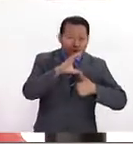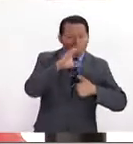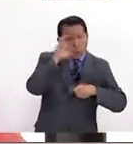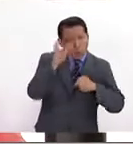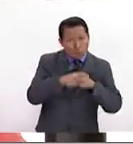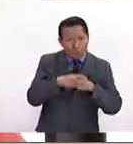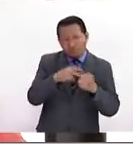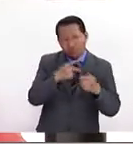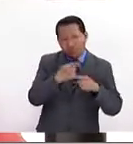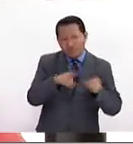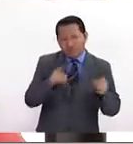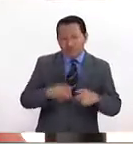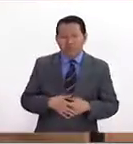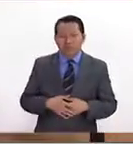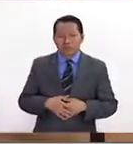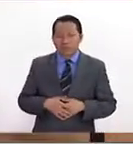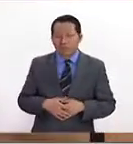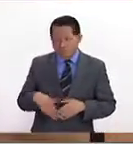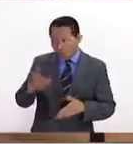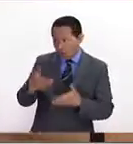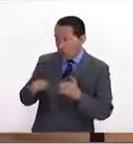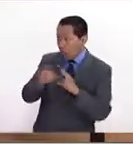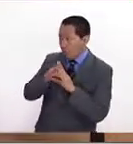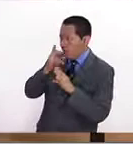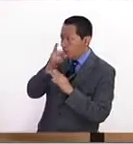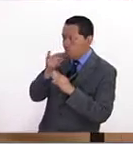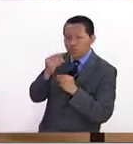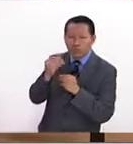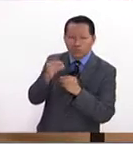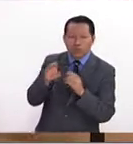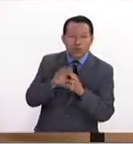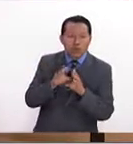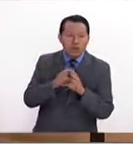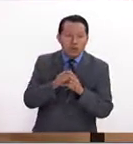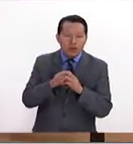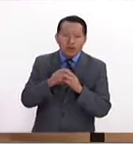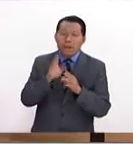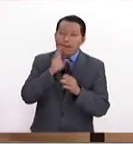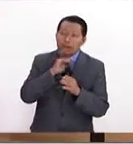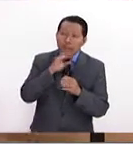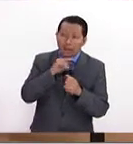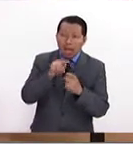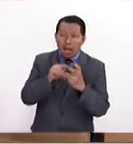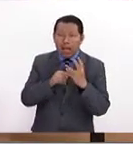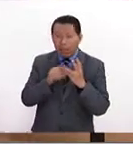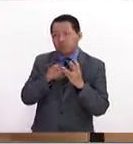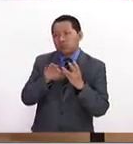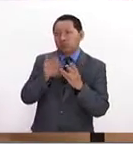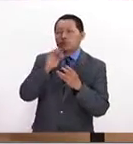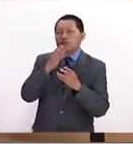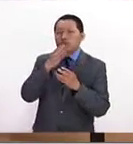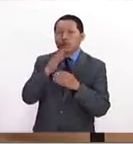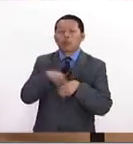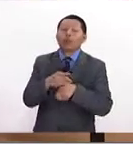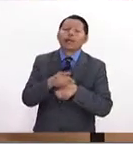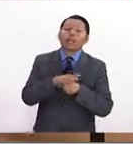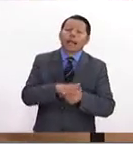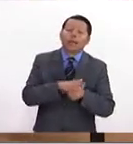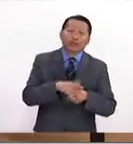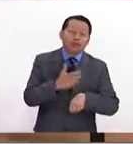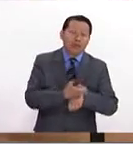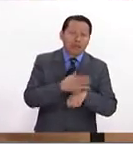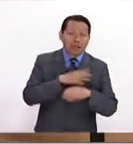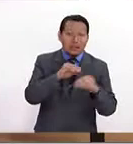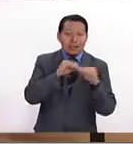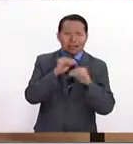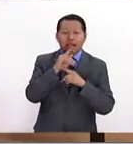Europa. Ahora, como decimos muchos, de lo malo, lo bueno, ¿no? La presión que está ejerciendo Estados Unidos en esta renegociación